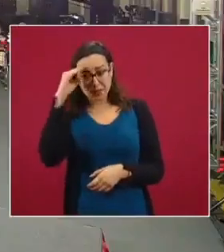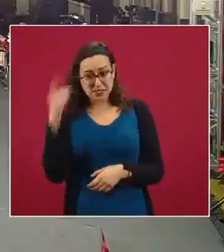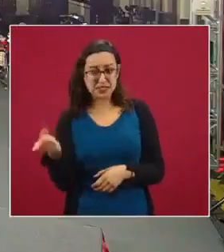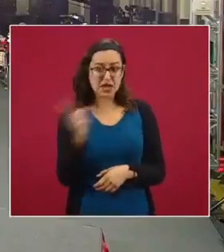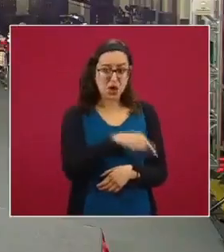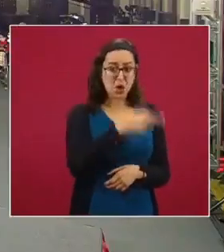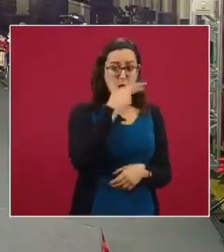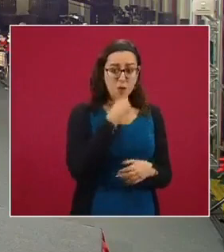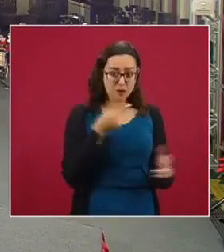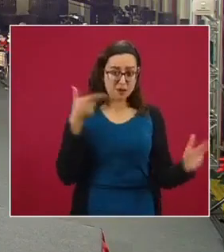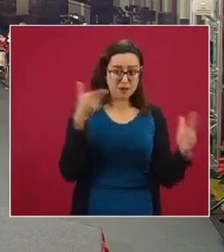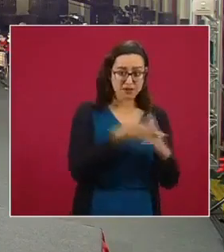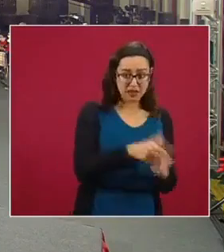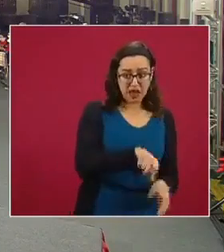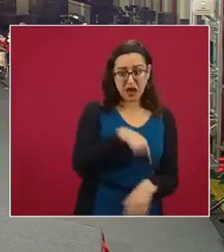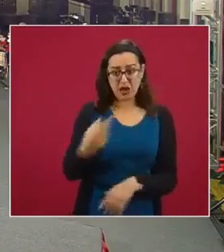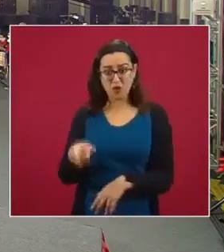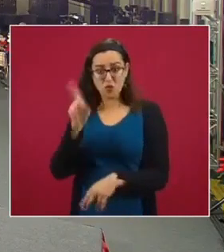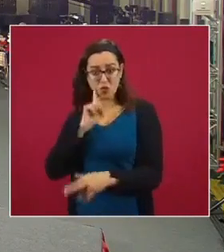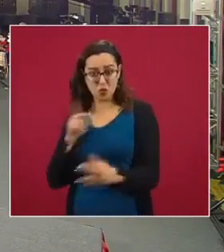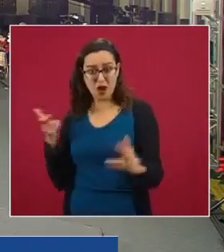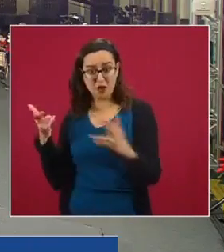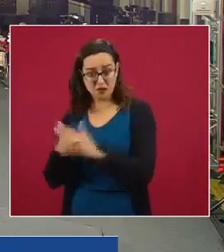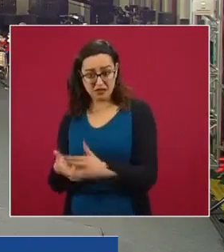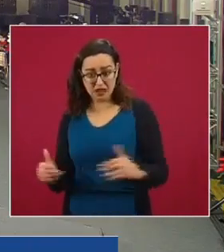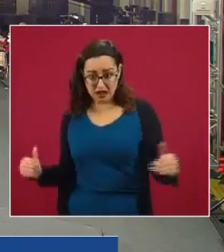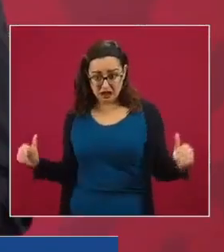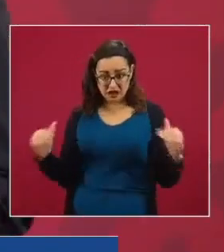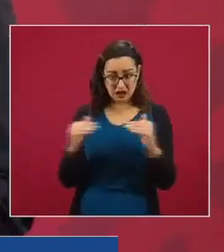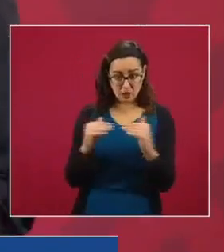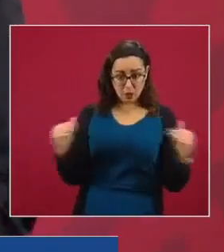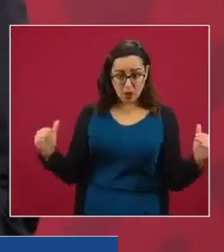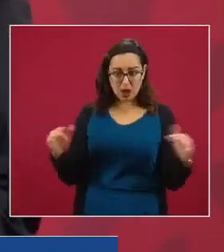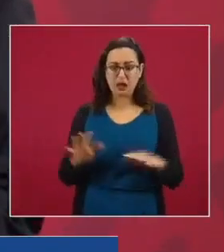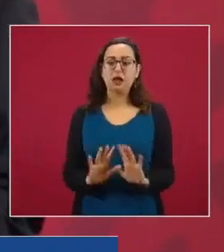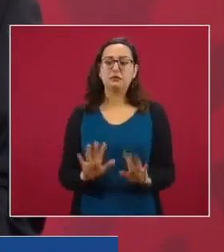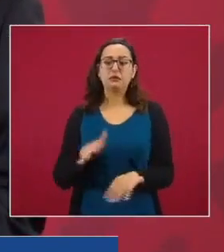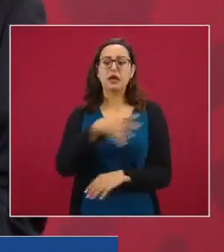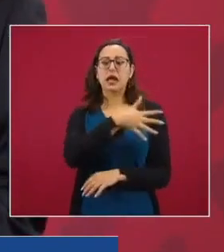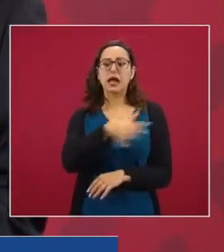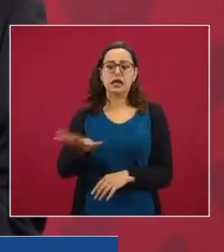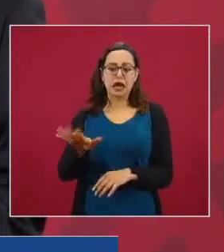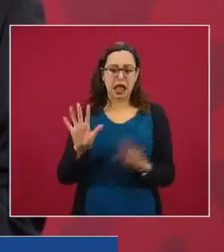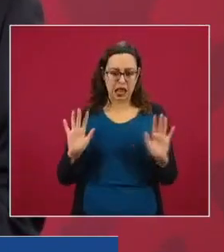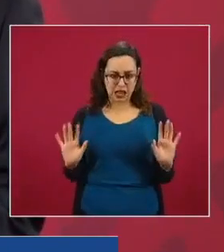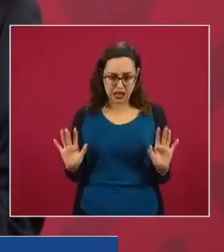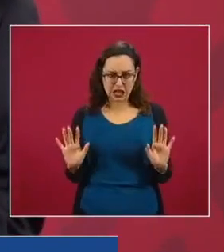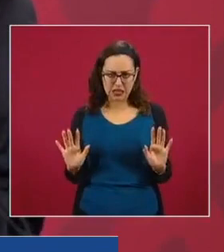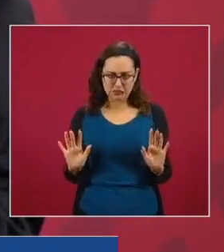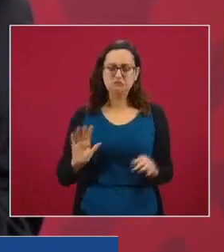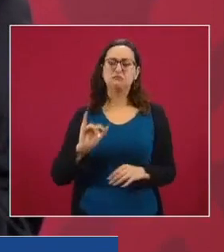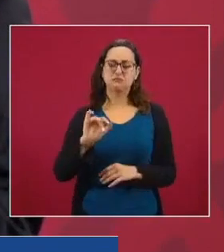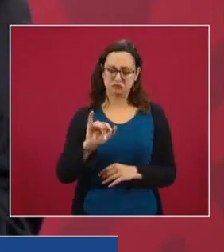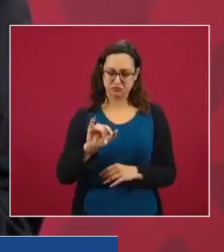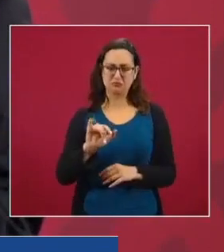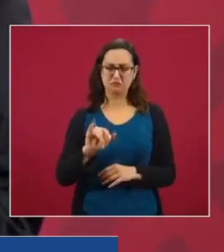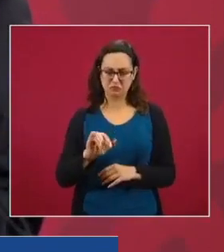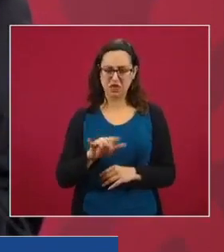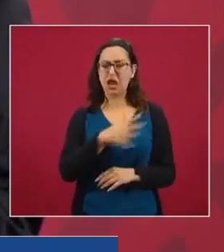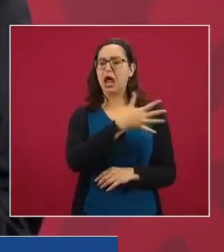las de un feminicidio? En general, sí, porque